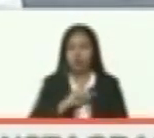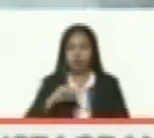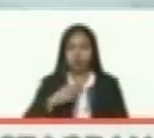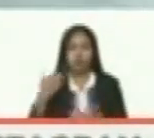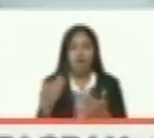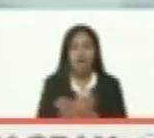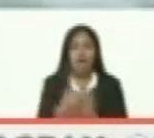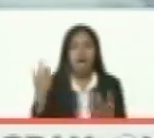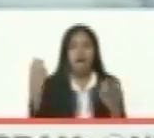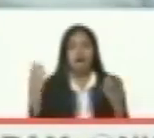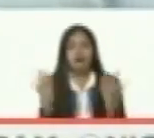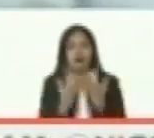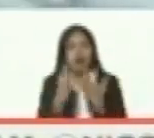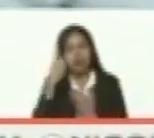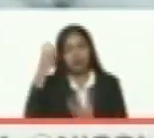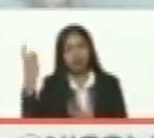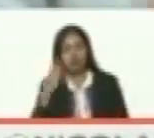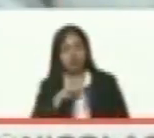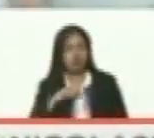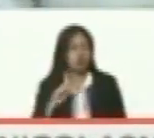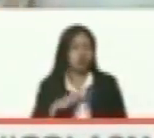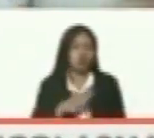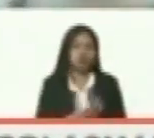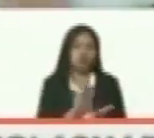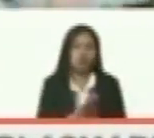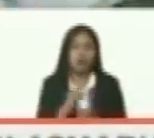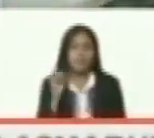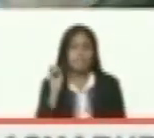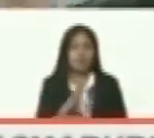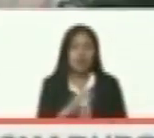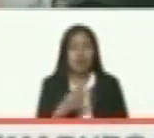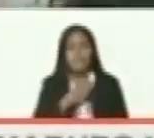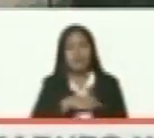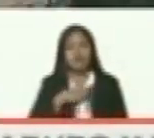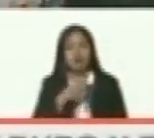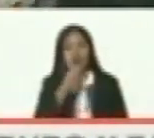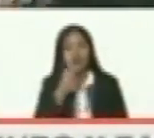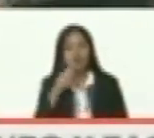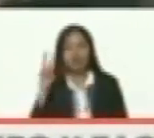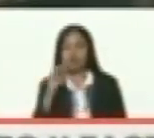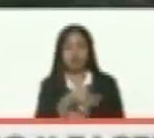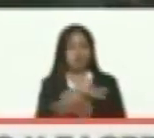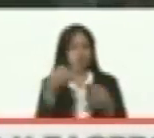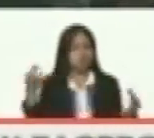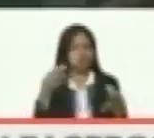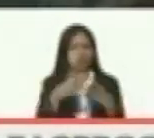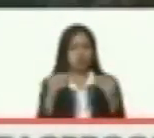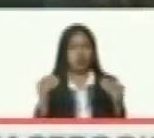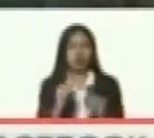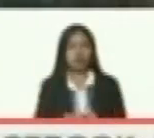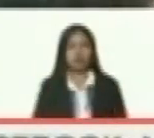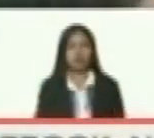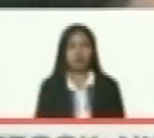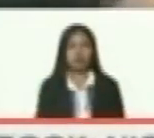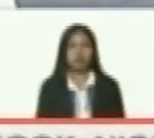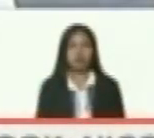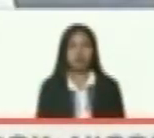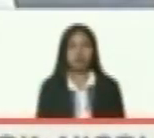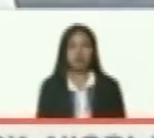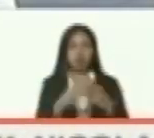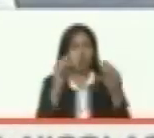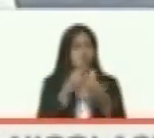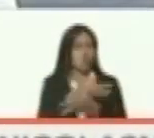guerra psicológica. Vamos a lanzar la misión Venezuela Bella. La lanzamos y ha sido todo un éxito. Todo un